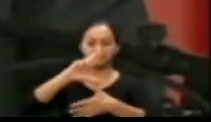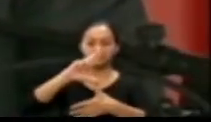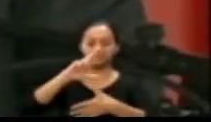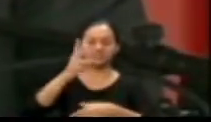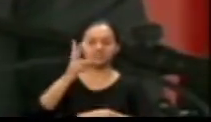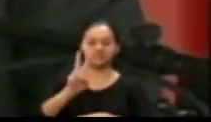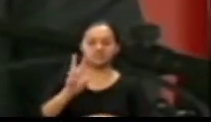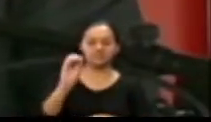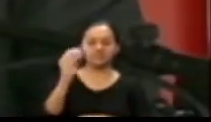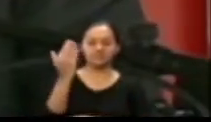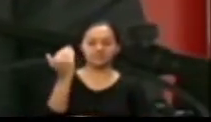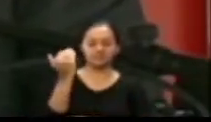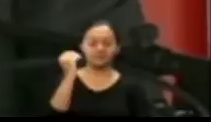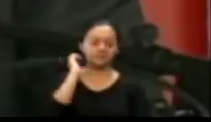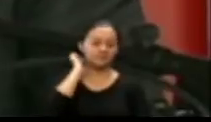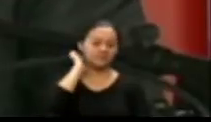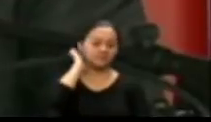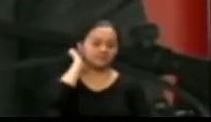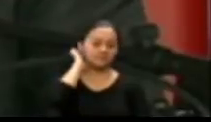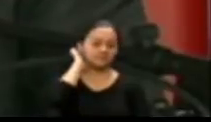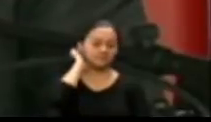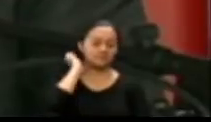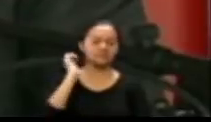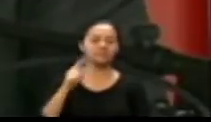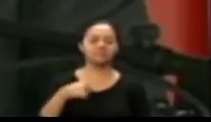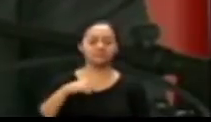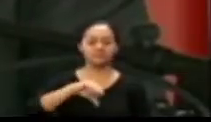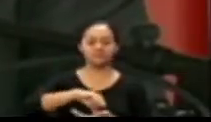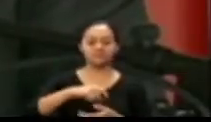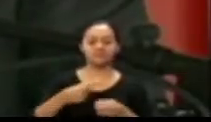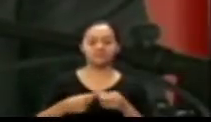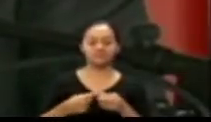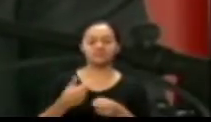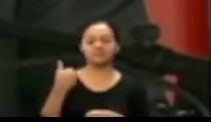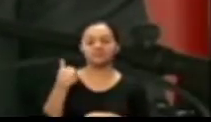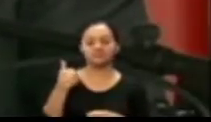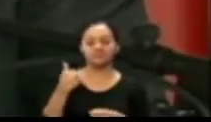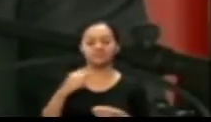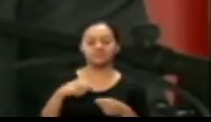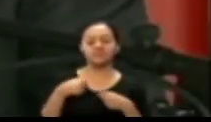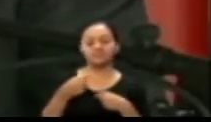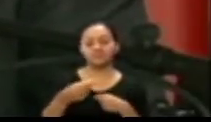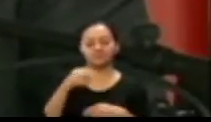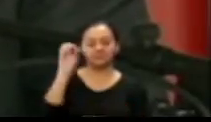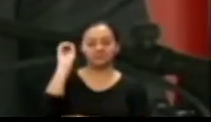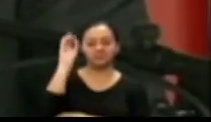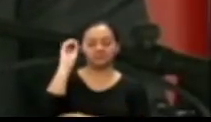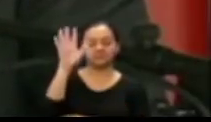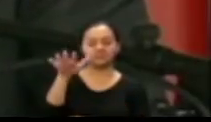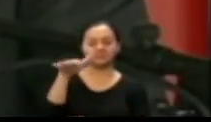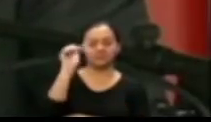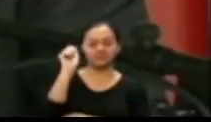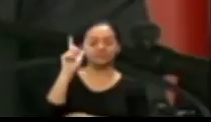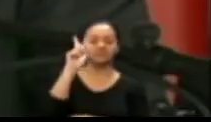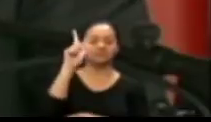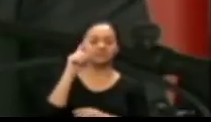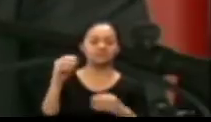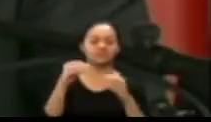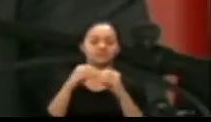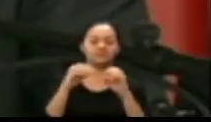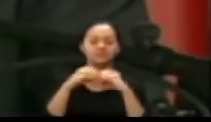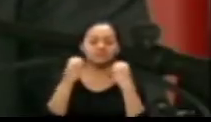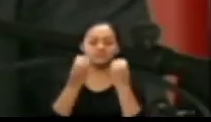AP 2015. Aquí, en la capital de la República, tendremos a prestantes expositores y a líderes y